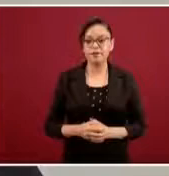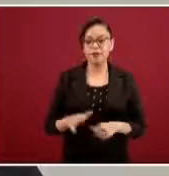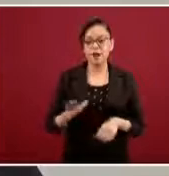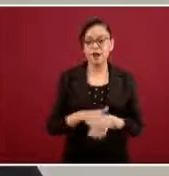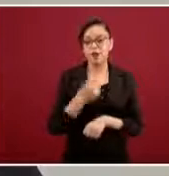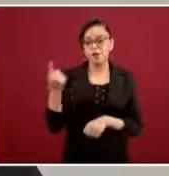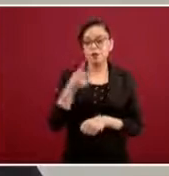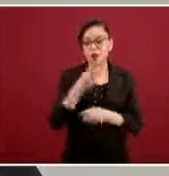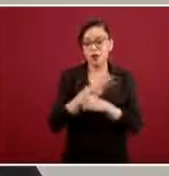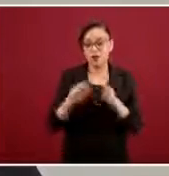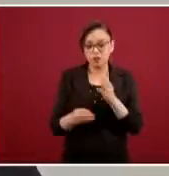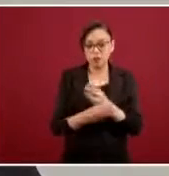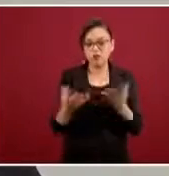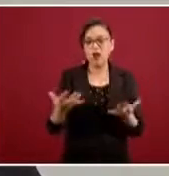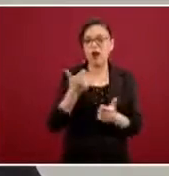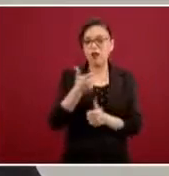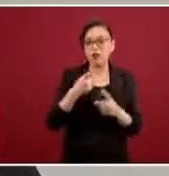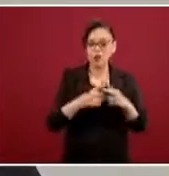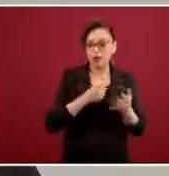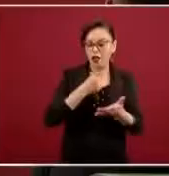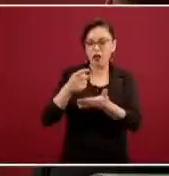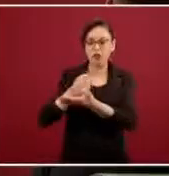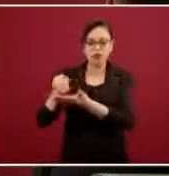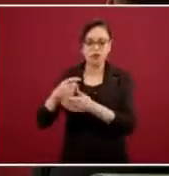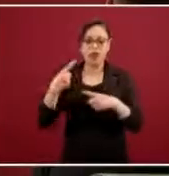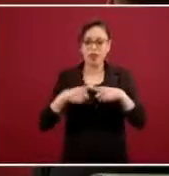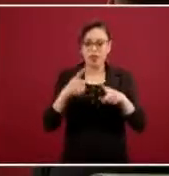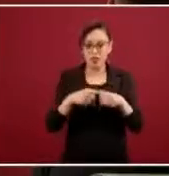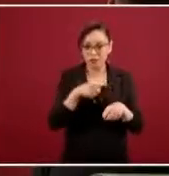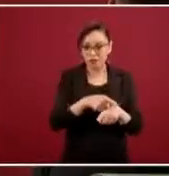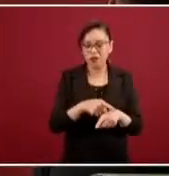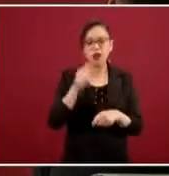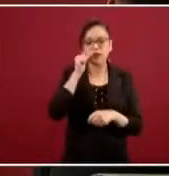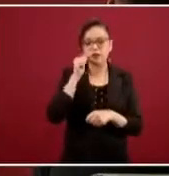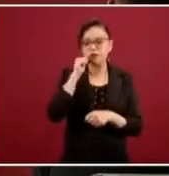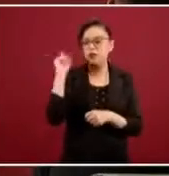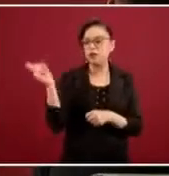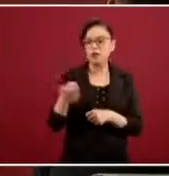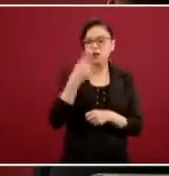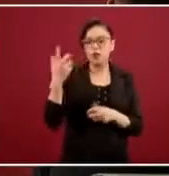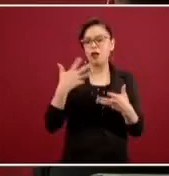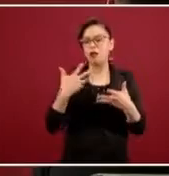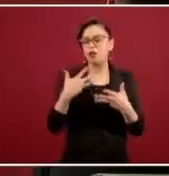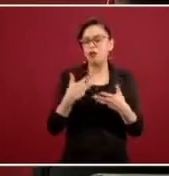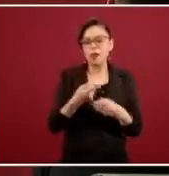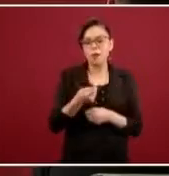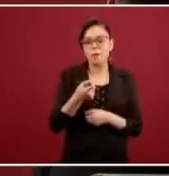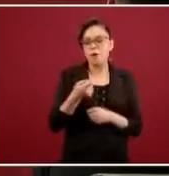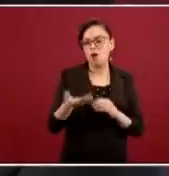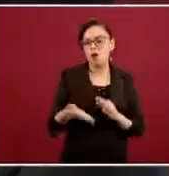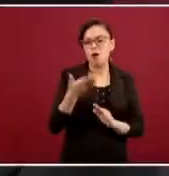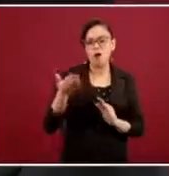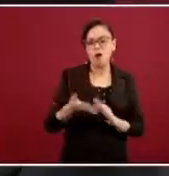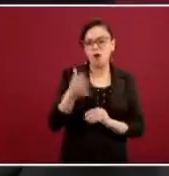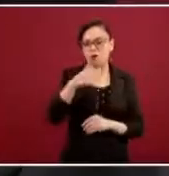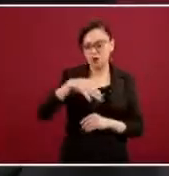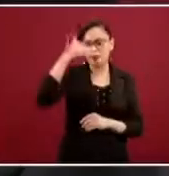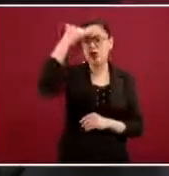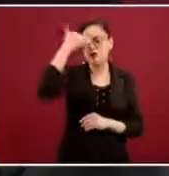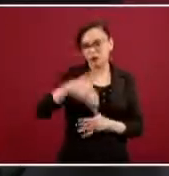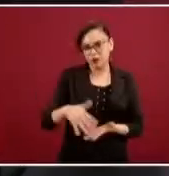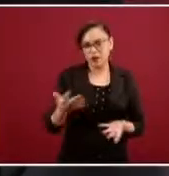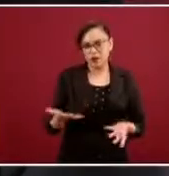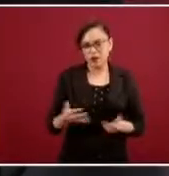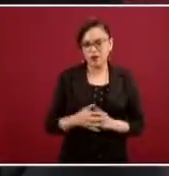y lo hemos visto en todos los países que están sufriendo o han sufrido esta pandemia. Entonces, el no prever